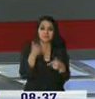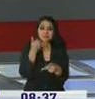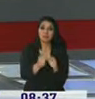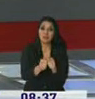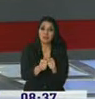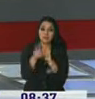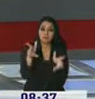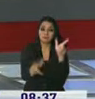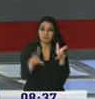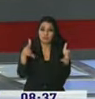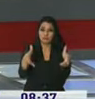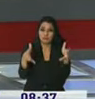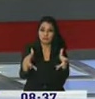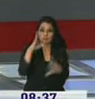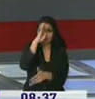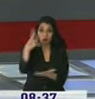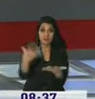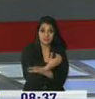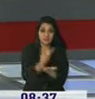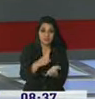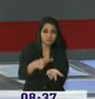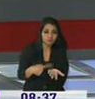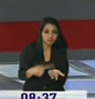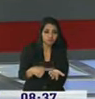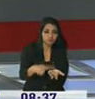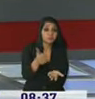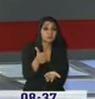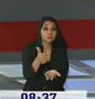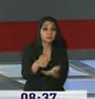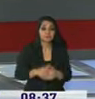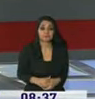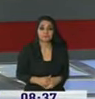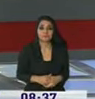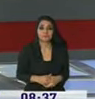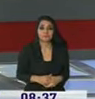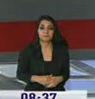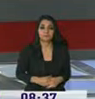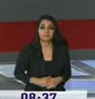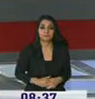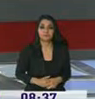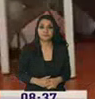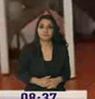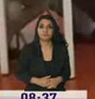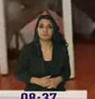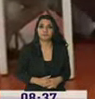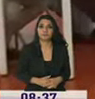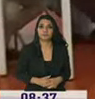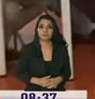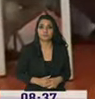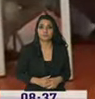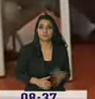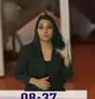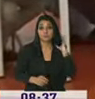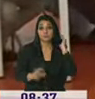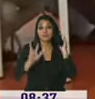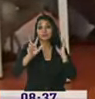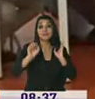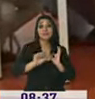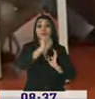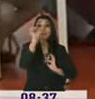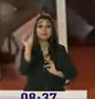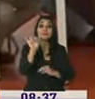los procesados están siendo analizados por la policía y la fiscalía. A las 3 de la madrugada de